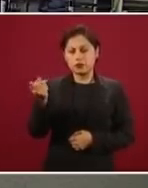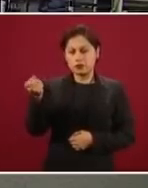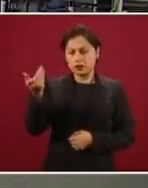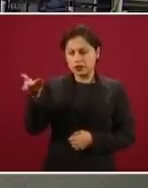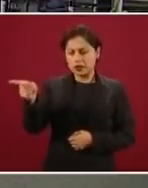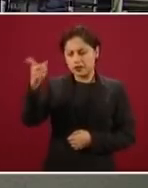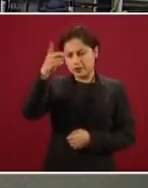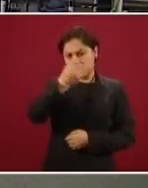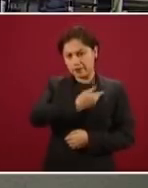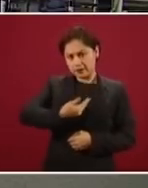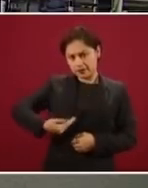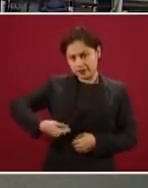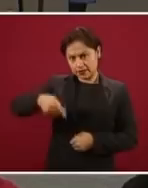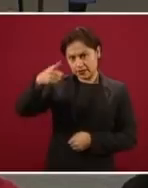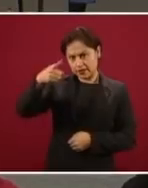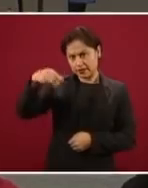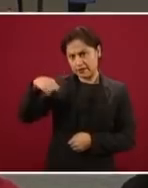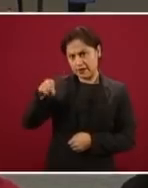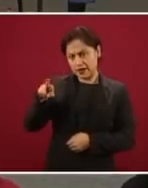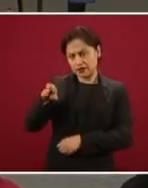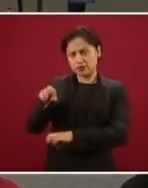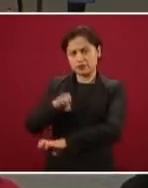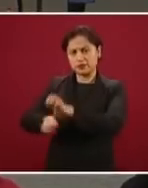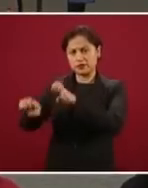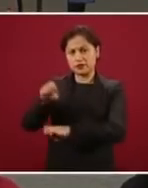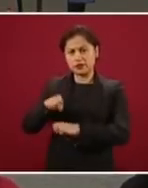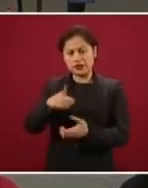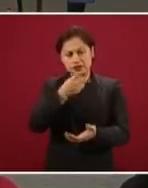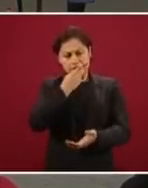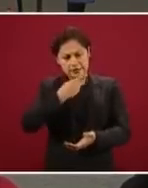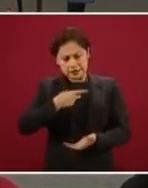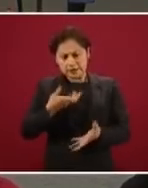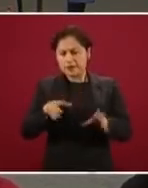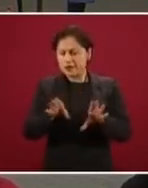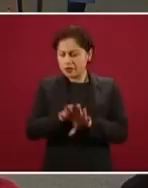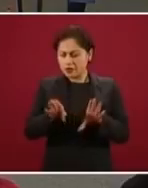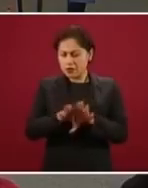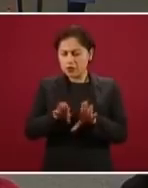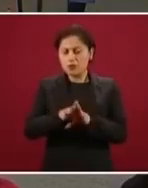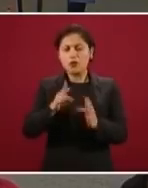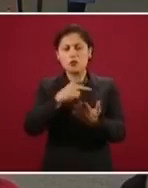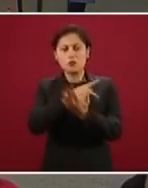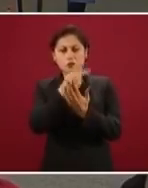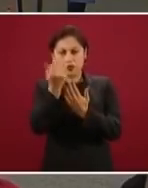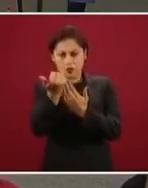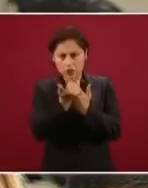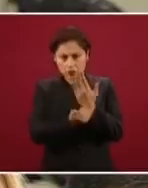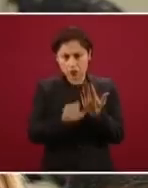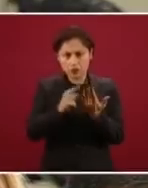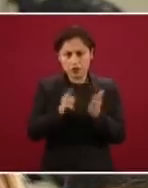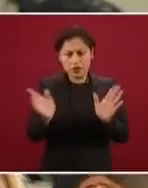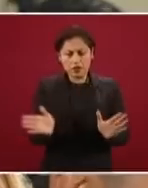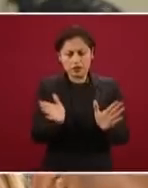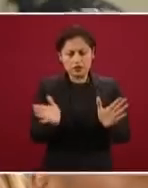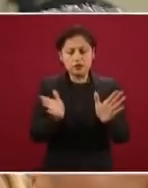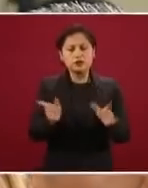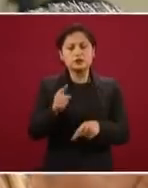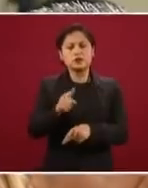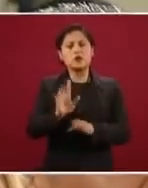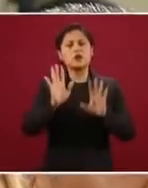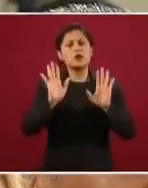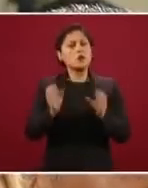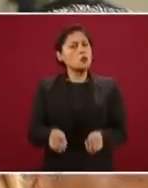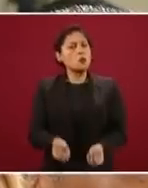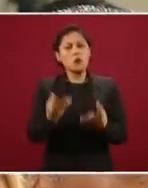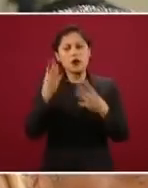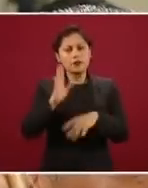cuanto de esta inversión va a ser en este proyecto de sustentabilidad y no sé si tendrían planes de ampliar lo sabemos que aquí en